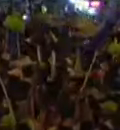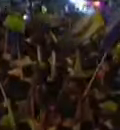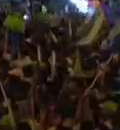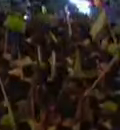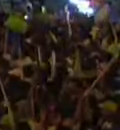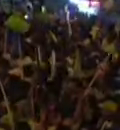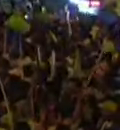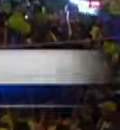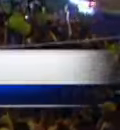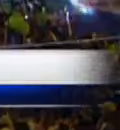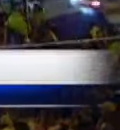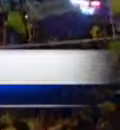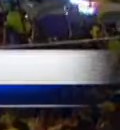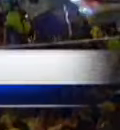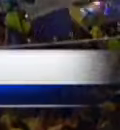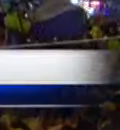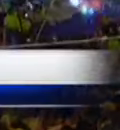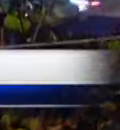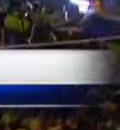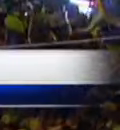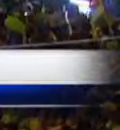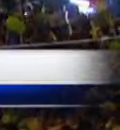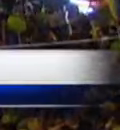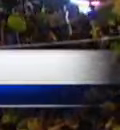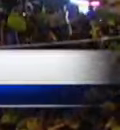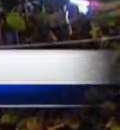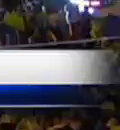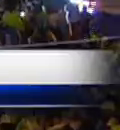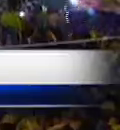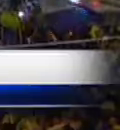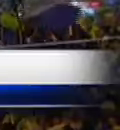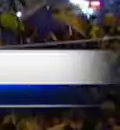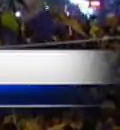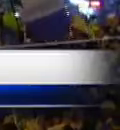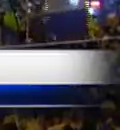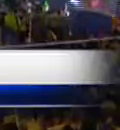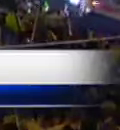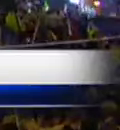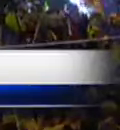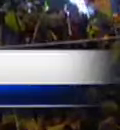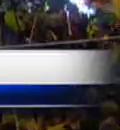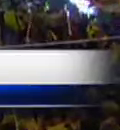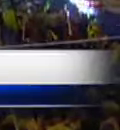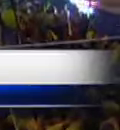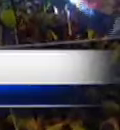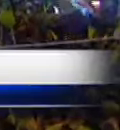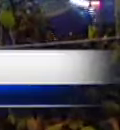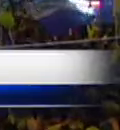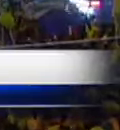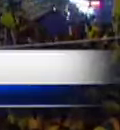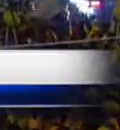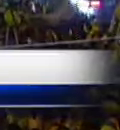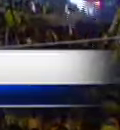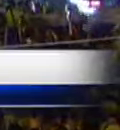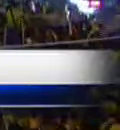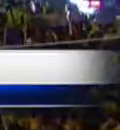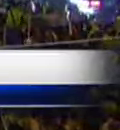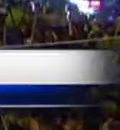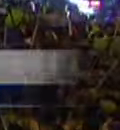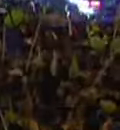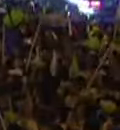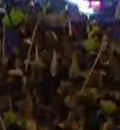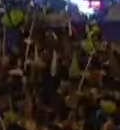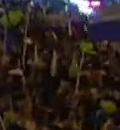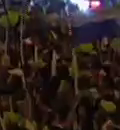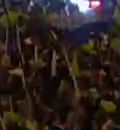información aquí en Machala, Brasil, centro sur de la ciudad de Guayaquil, en donde se lleva a cabo el cierre de campaña de Alianza País y de los candidatos a la presidencia